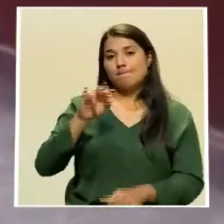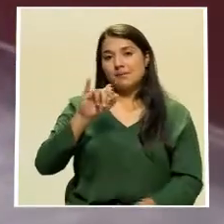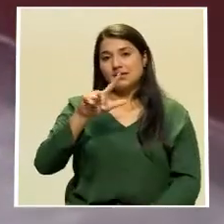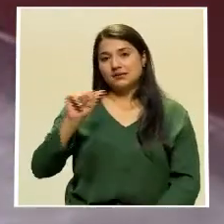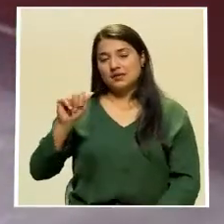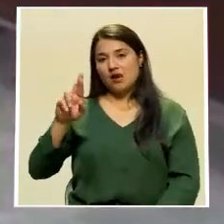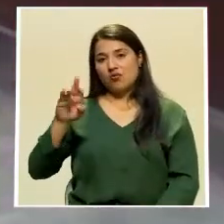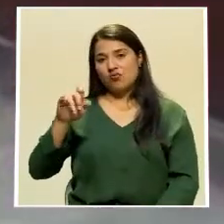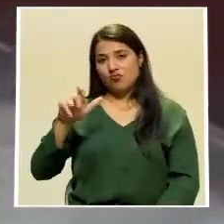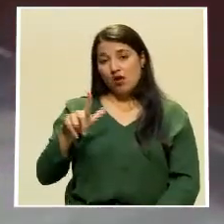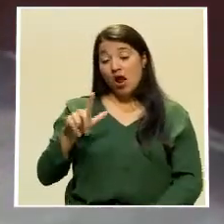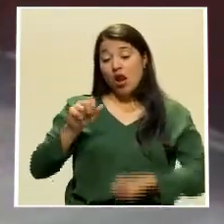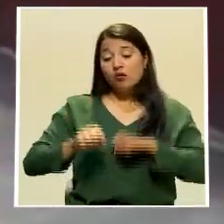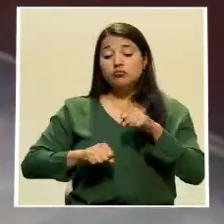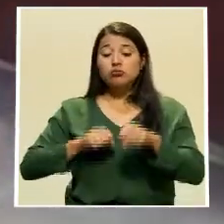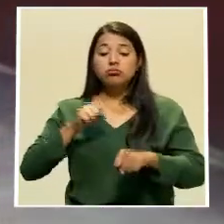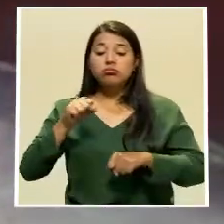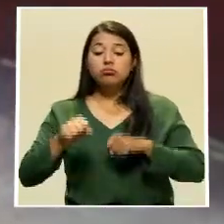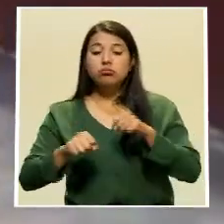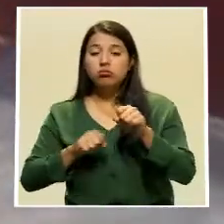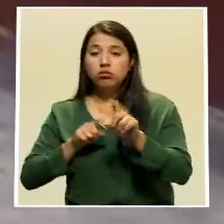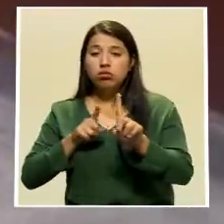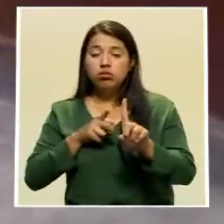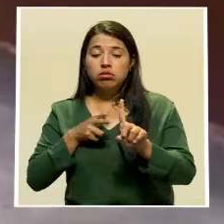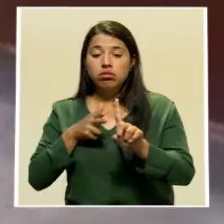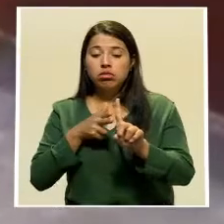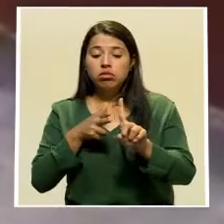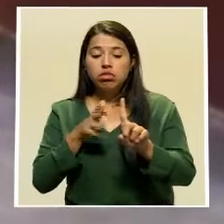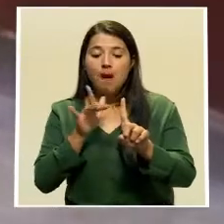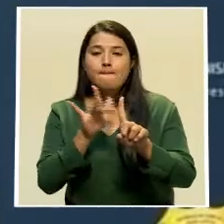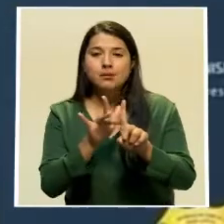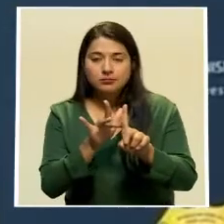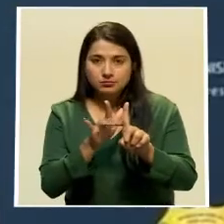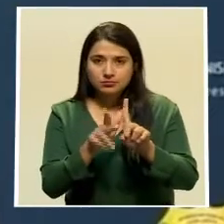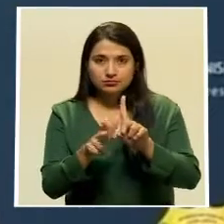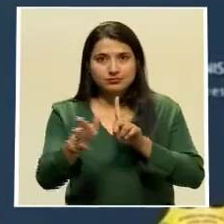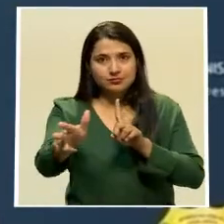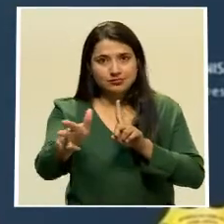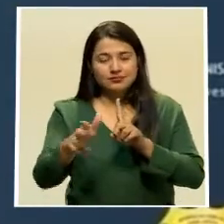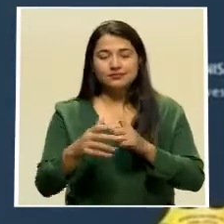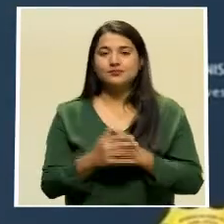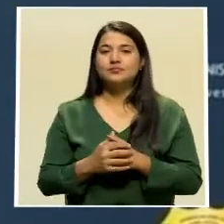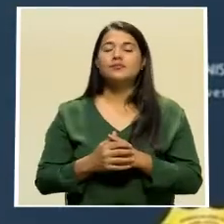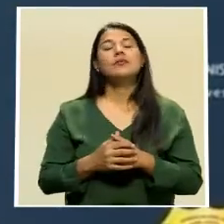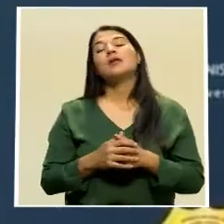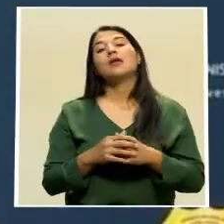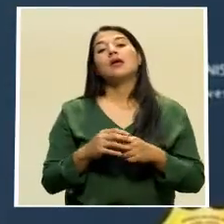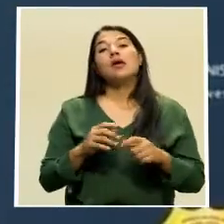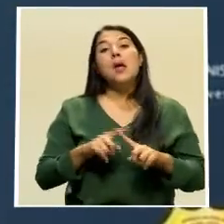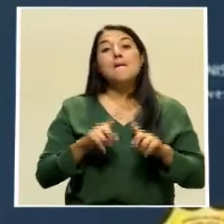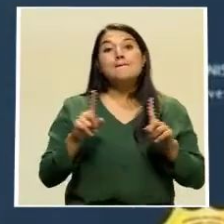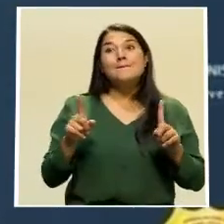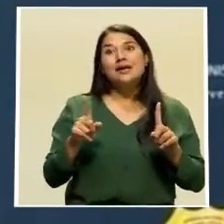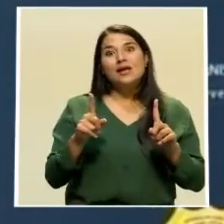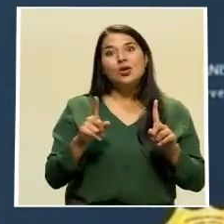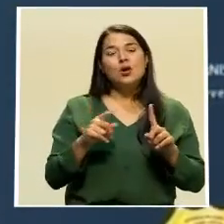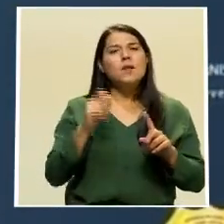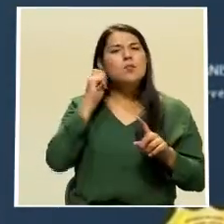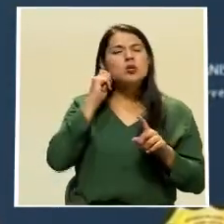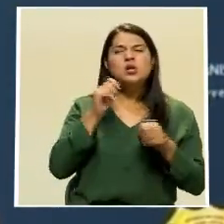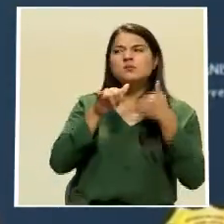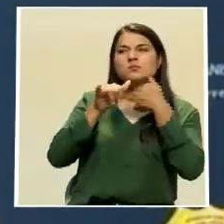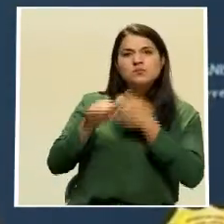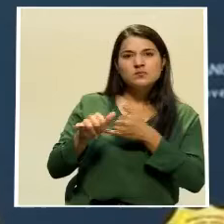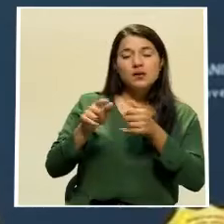se acercó en una bicicleta hasta donde estaba ella y la tocó. Se recibió la denuncia y de inmediato se realizaron las